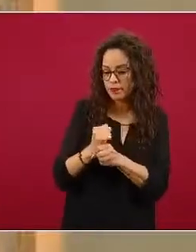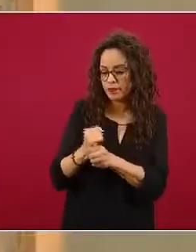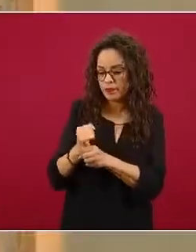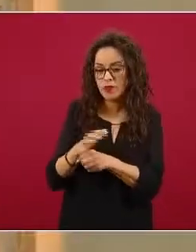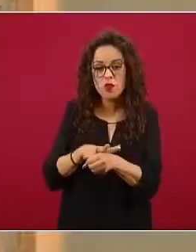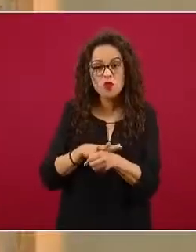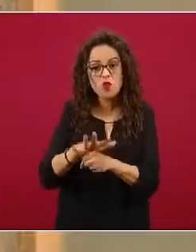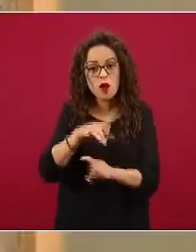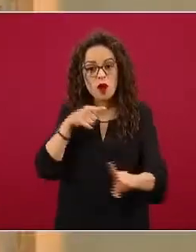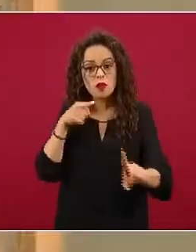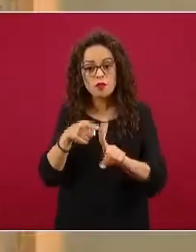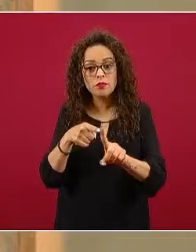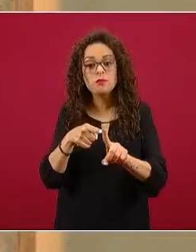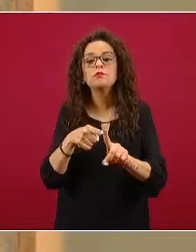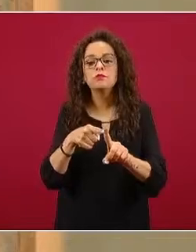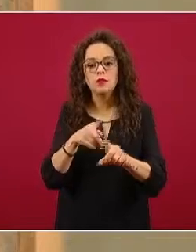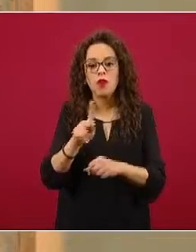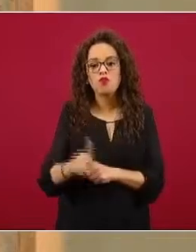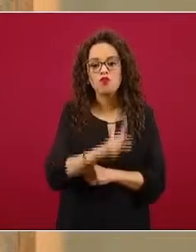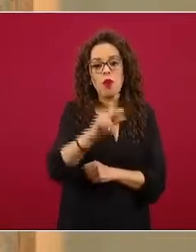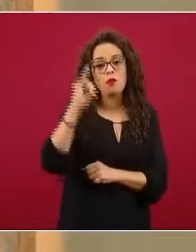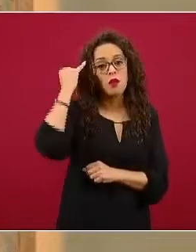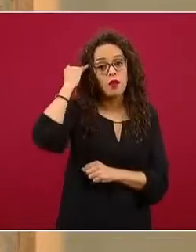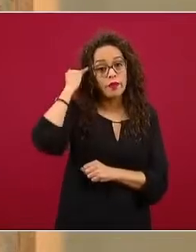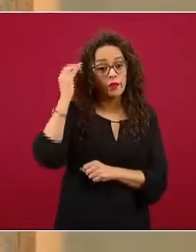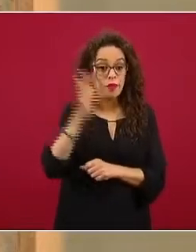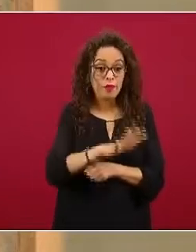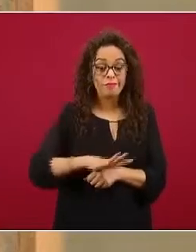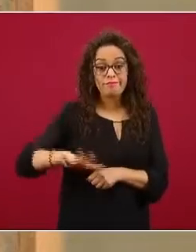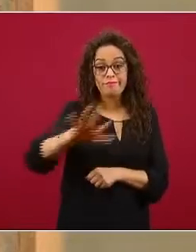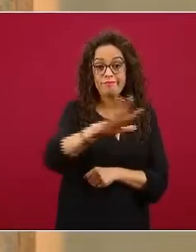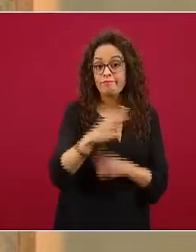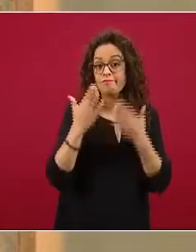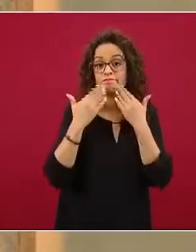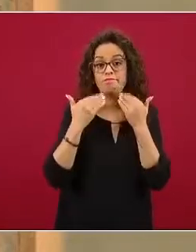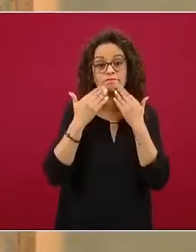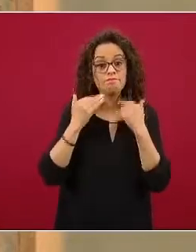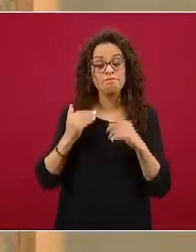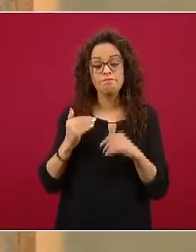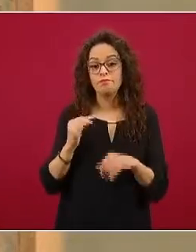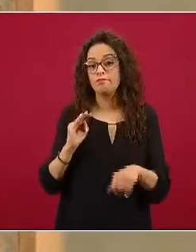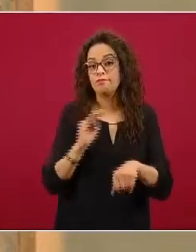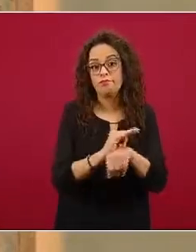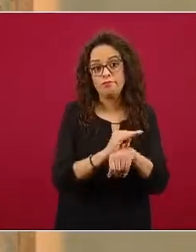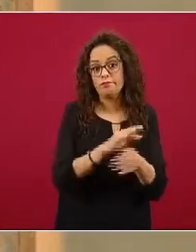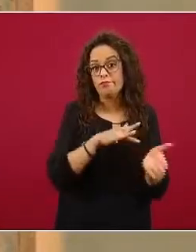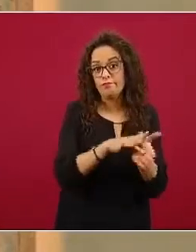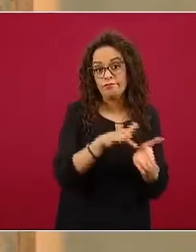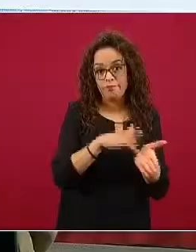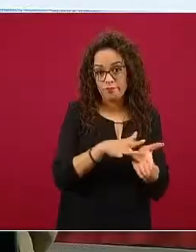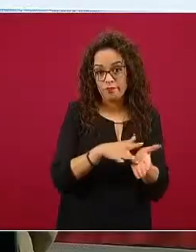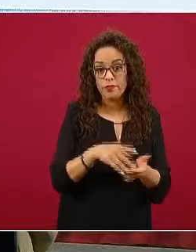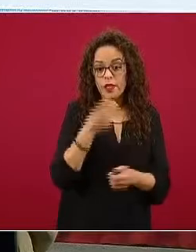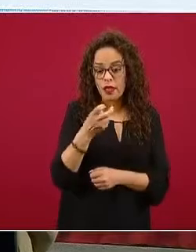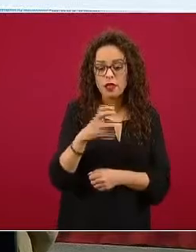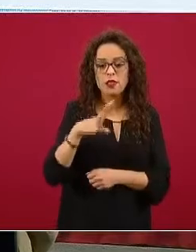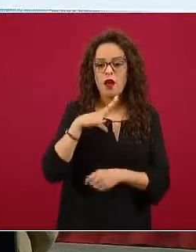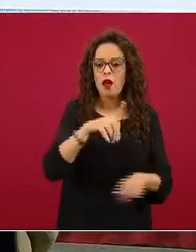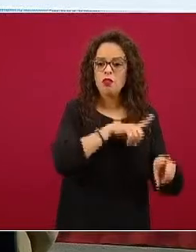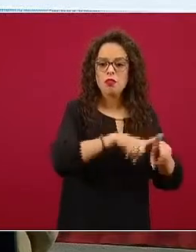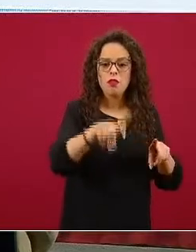pueblos indígenas como pueblo vulnerable. Antes de iniciar, quiero decir que detrás de todo este trabajo que se realiza existen muchos